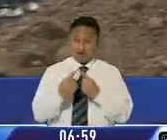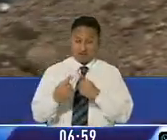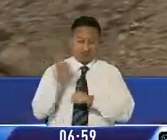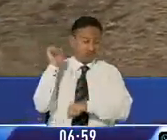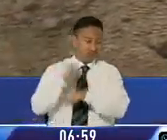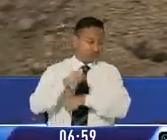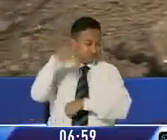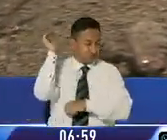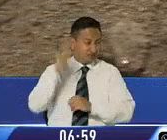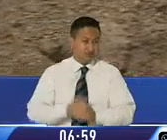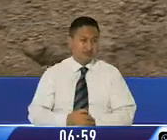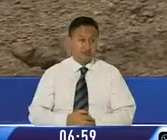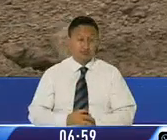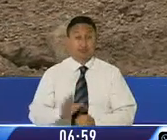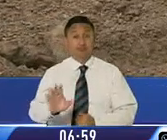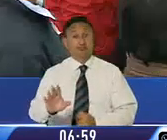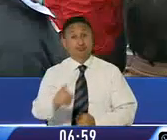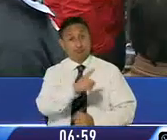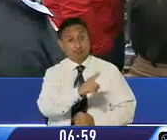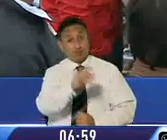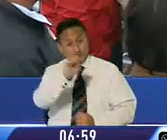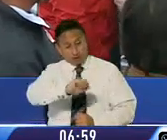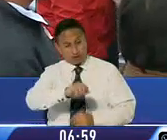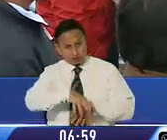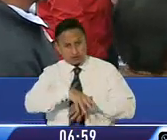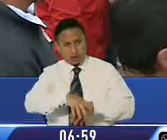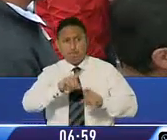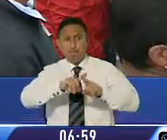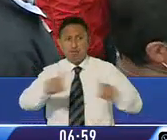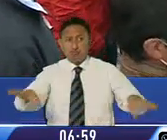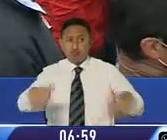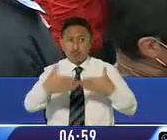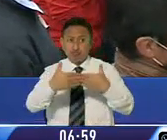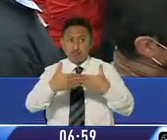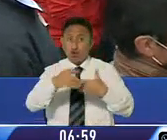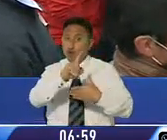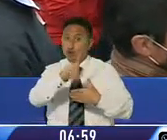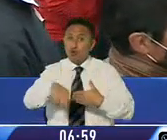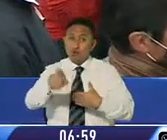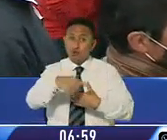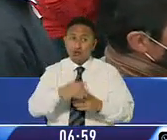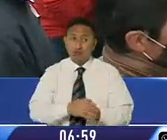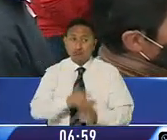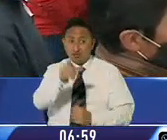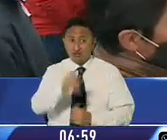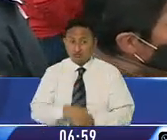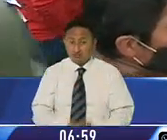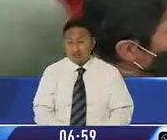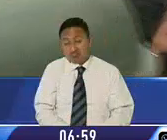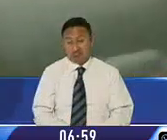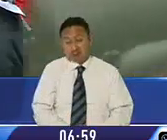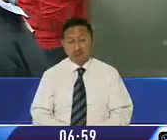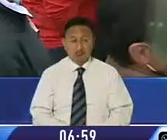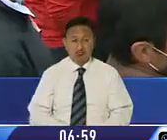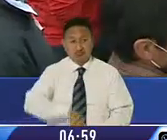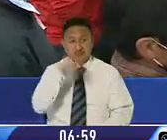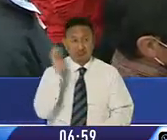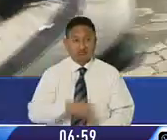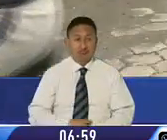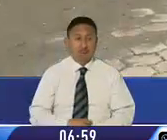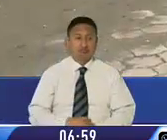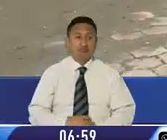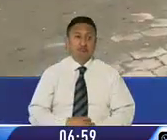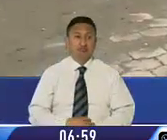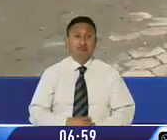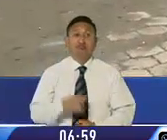prosperaba al ultimátum que podían protestar, pero no obstaculizar el libre tránsito, como que no era con ellos, y sus razones exponían.